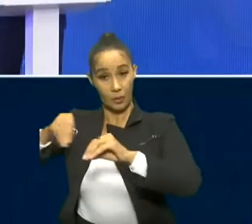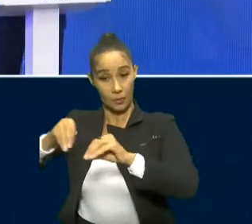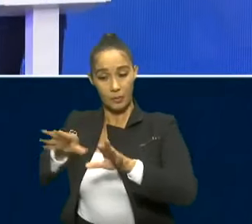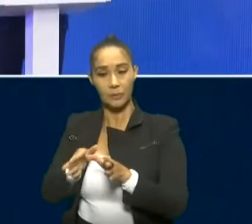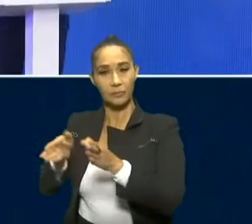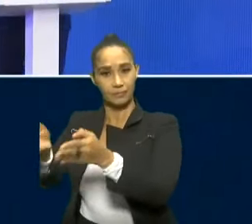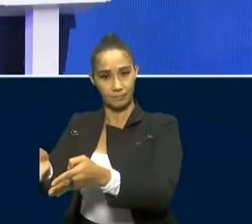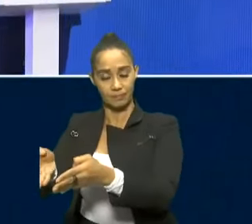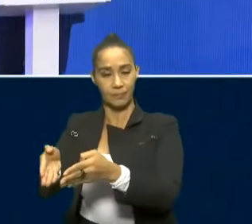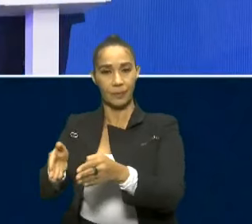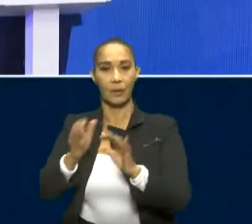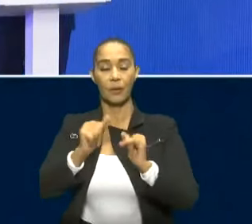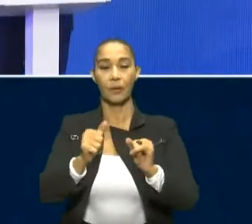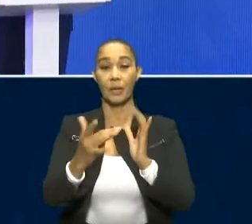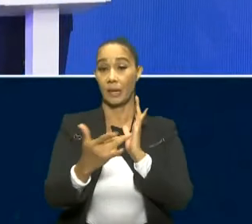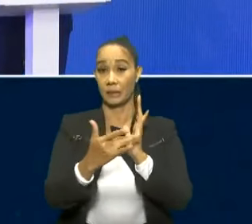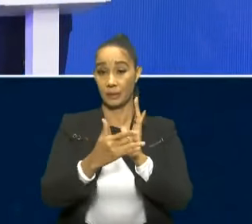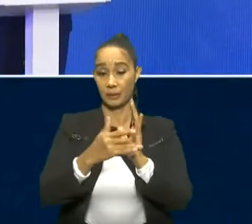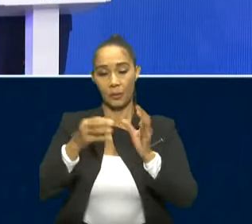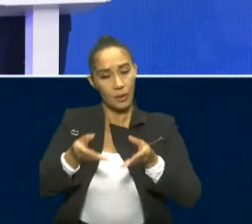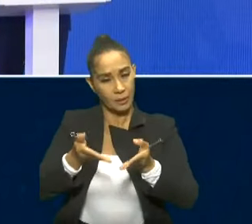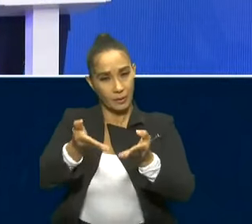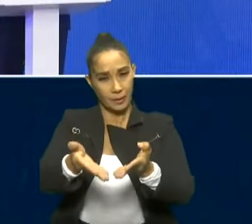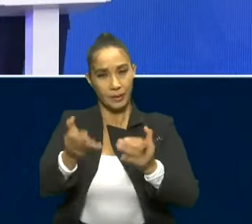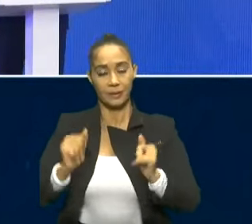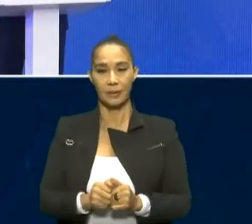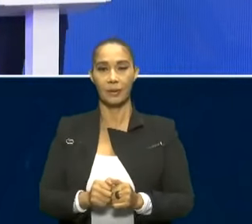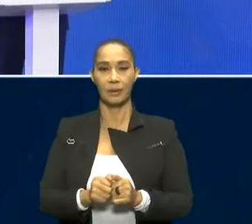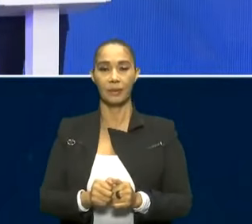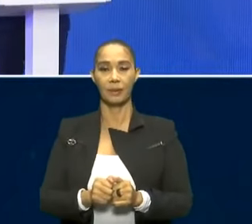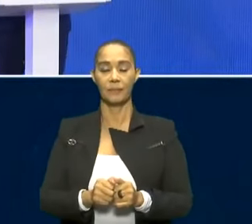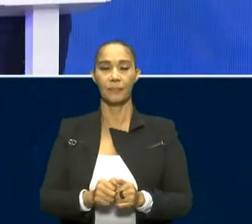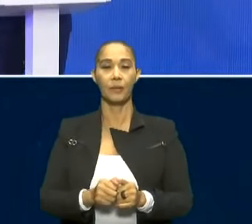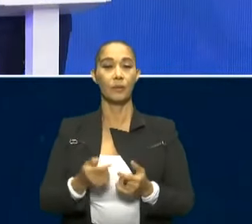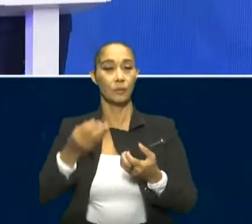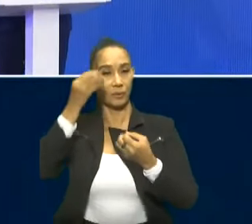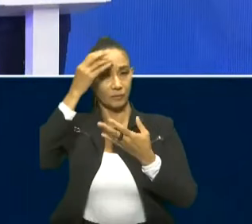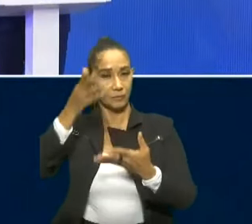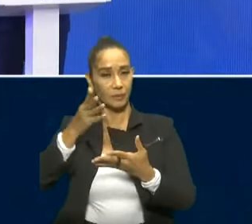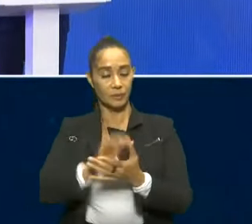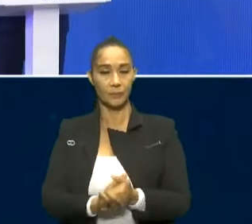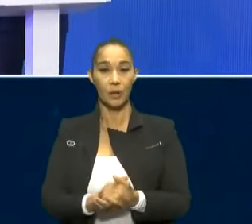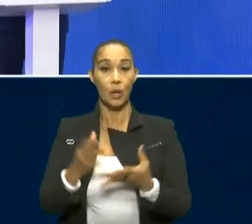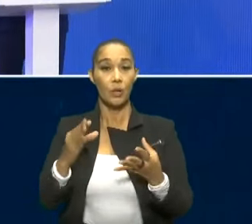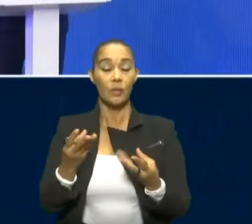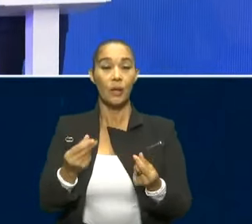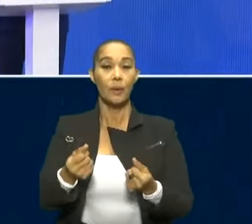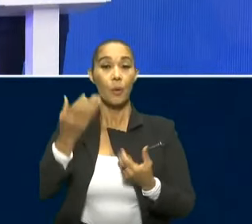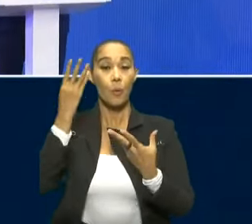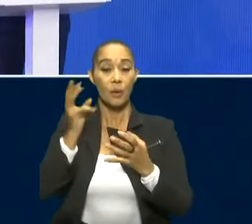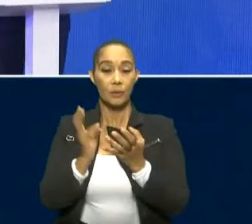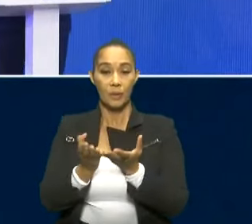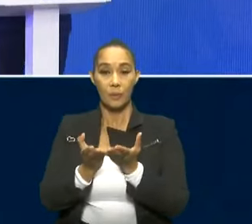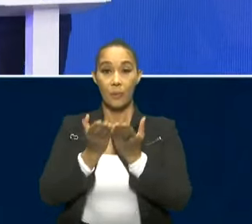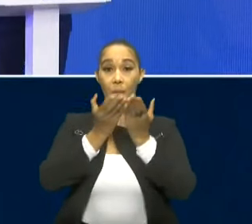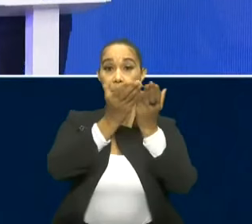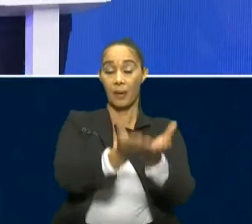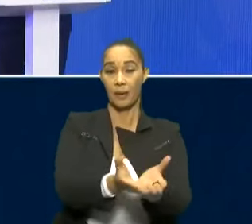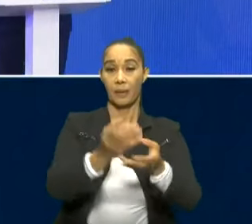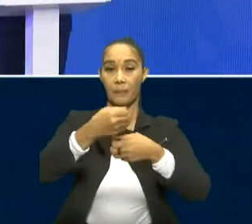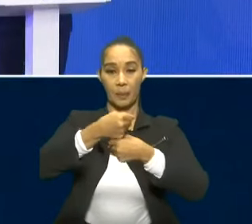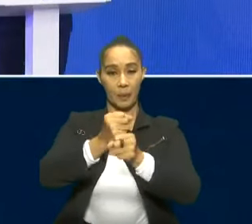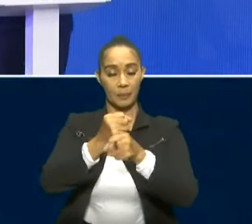que vayan al comercio. Los que quieran ir a la tecnología, que vayan a la tecnología. Y te doy este dato. ¿Tú sabes cuántos estamos exportando nosotros de